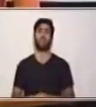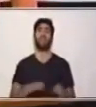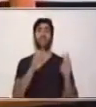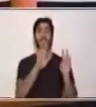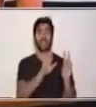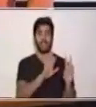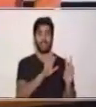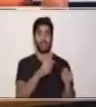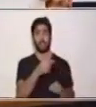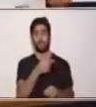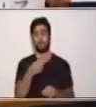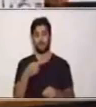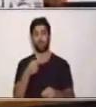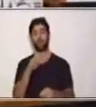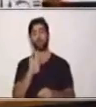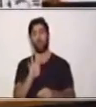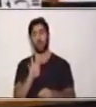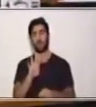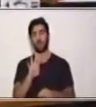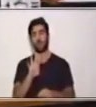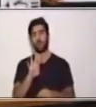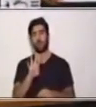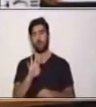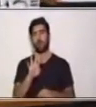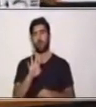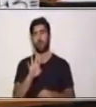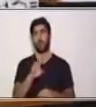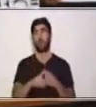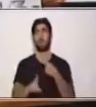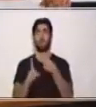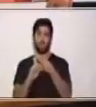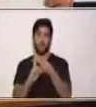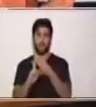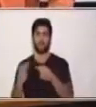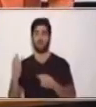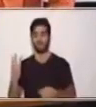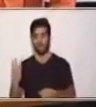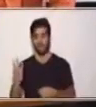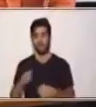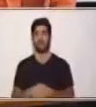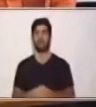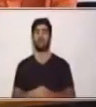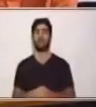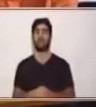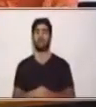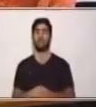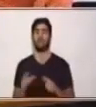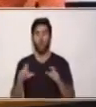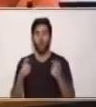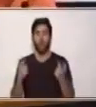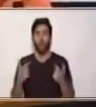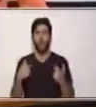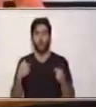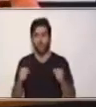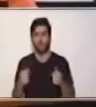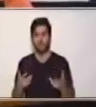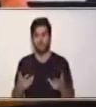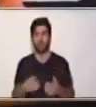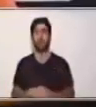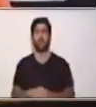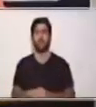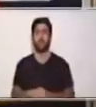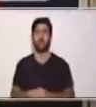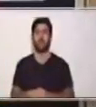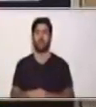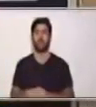7 menos 4 más 3. ¿Cómo lo trabajamos entonces?